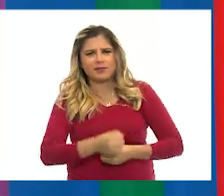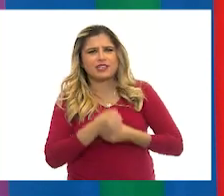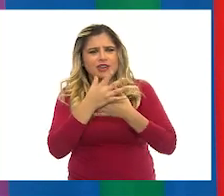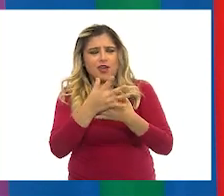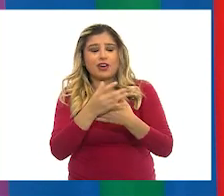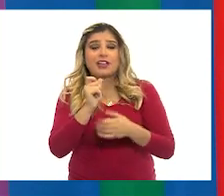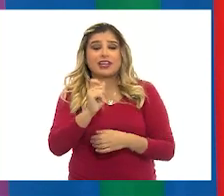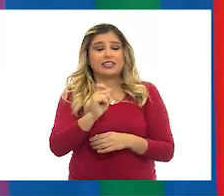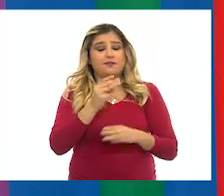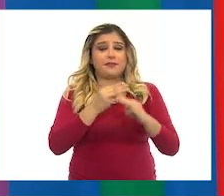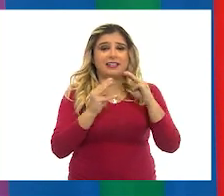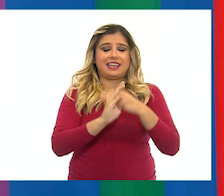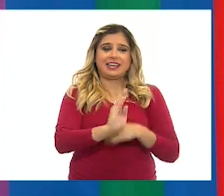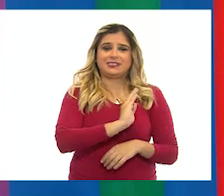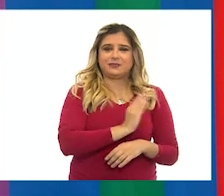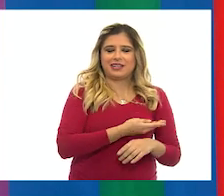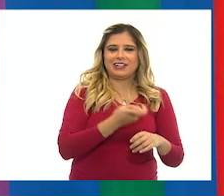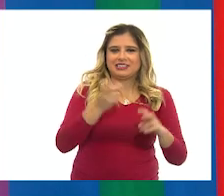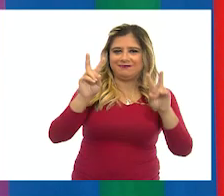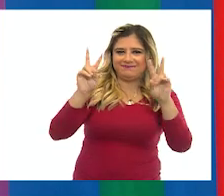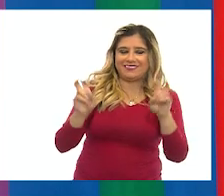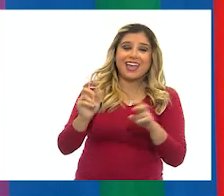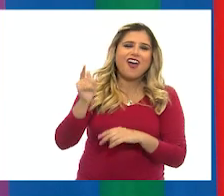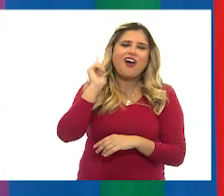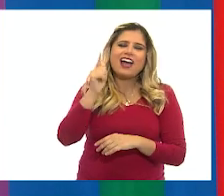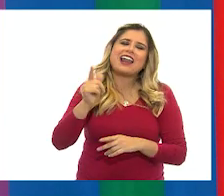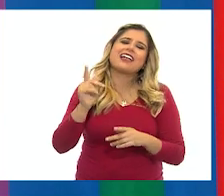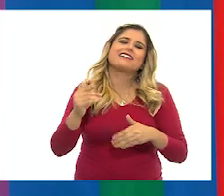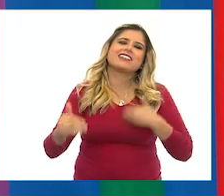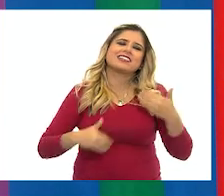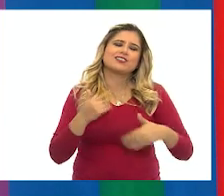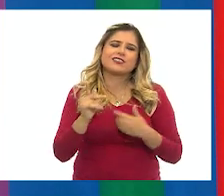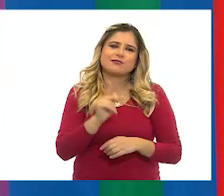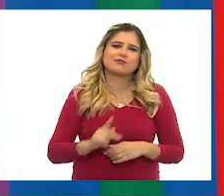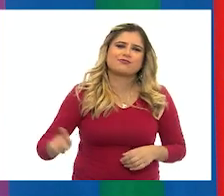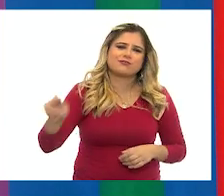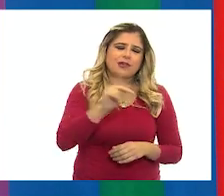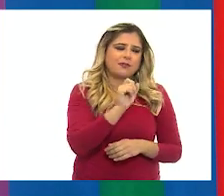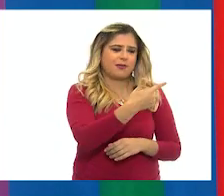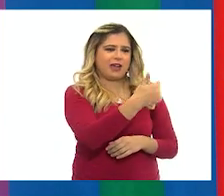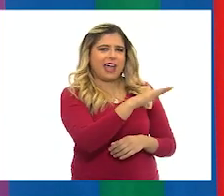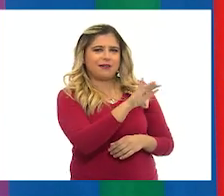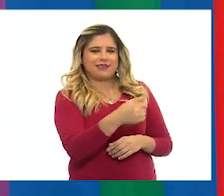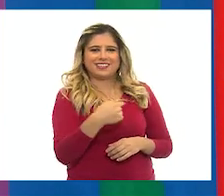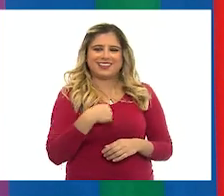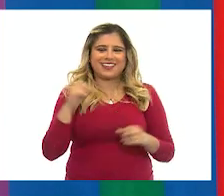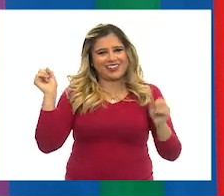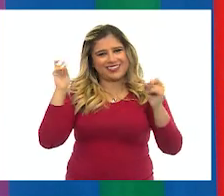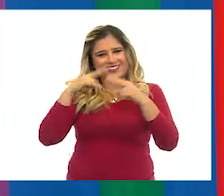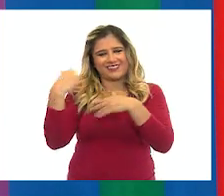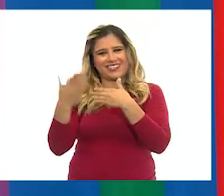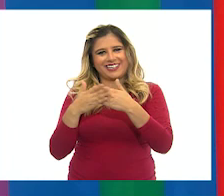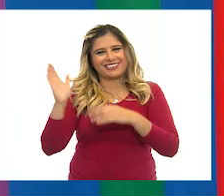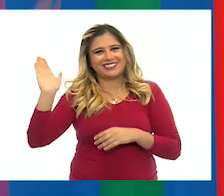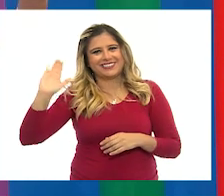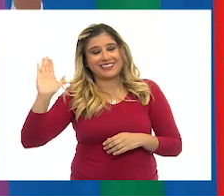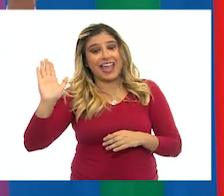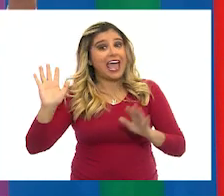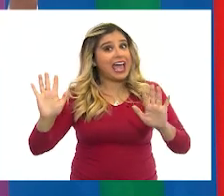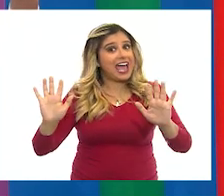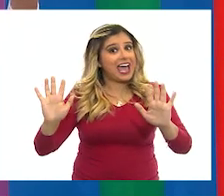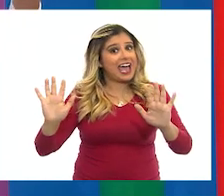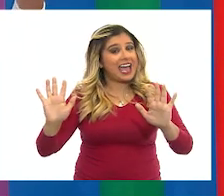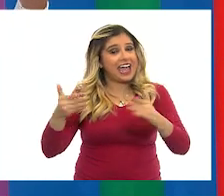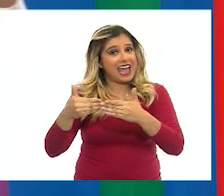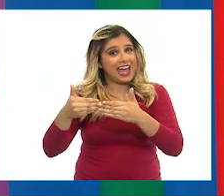lengua materna español de 6º grado. Y espero que lo hayan disfrutado tanto como la maestra Gaby y yo. Nos vemos hasta la próxima. Pero